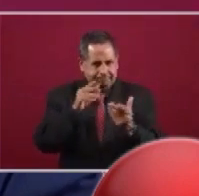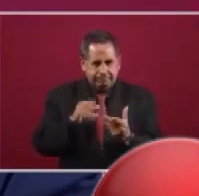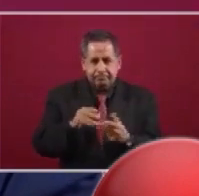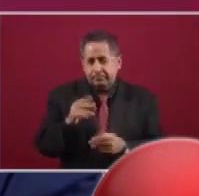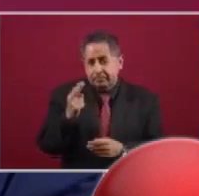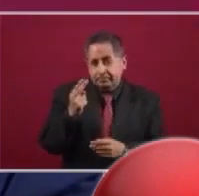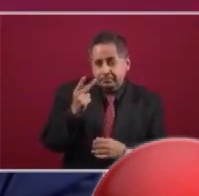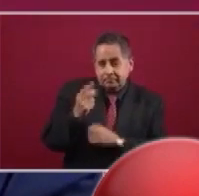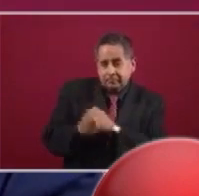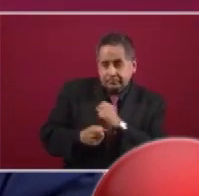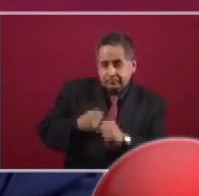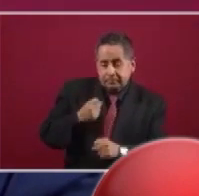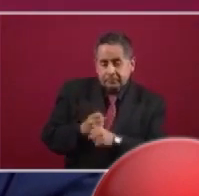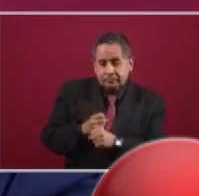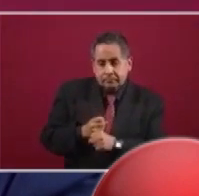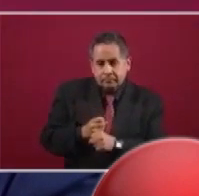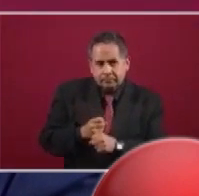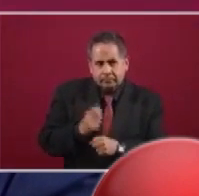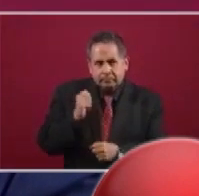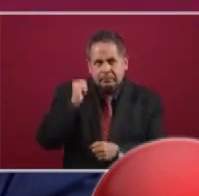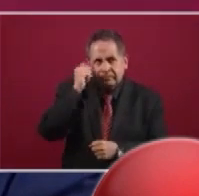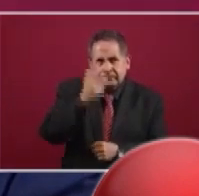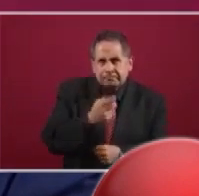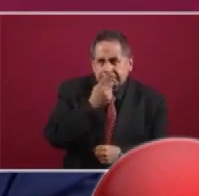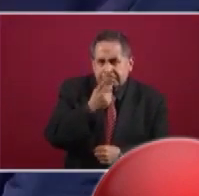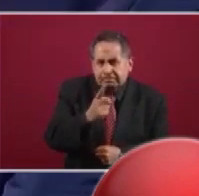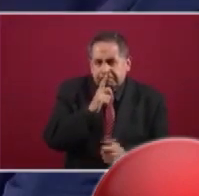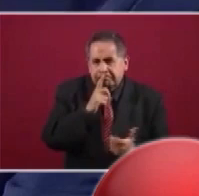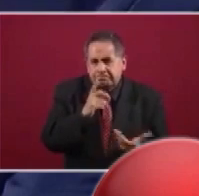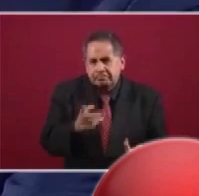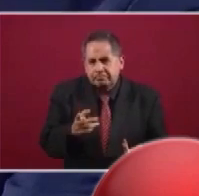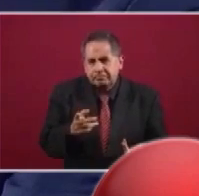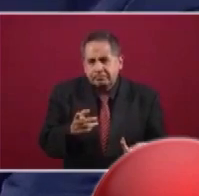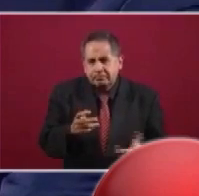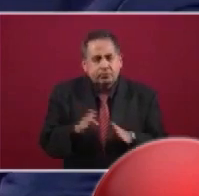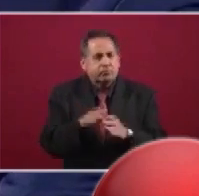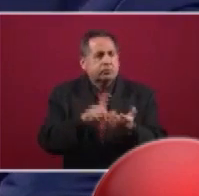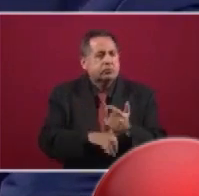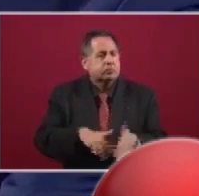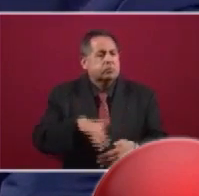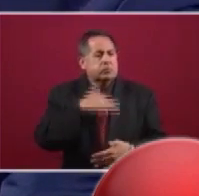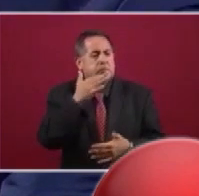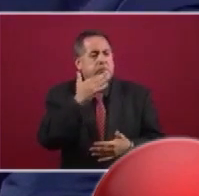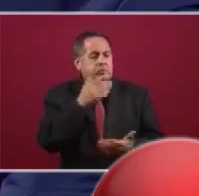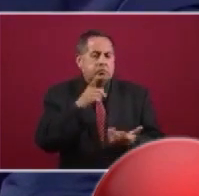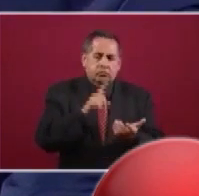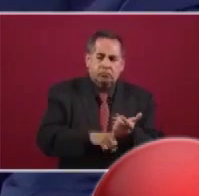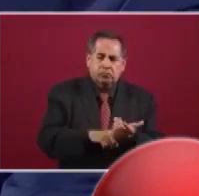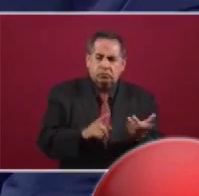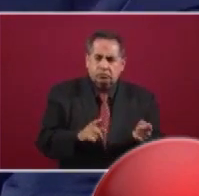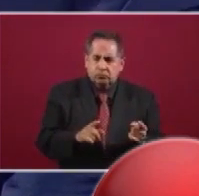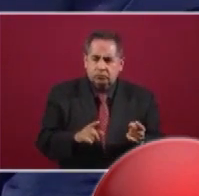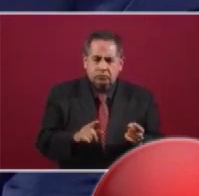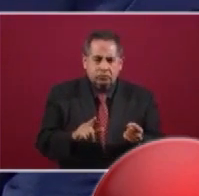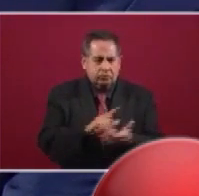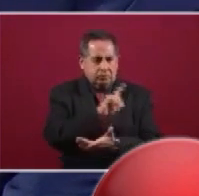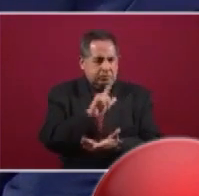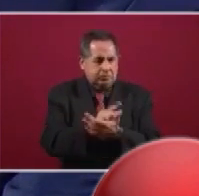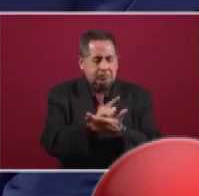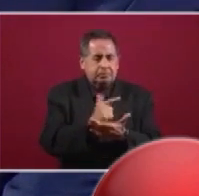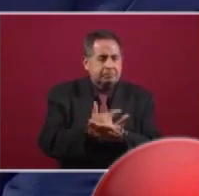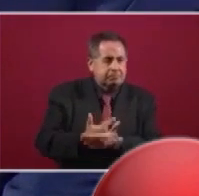25 años, si se dijo algo de que la corrupción no era delito grave.